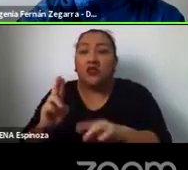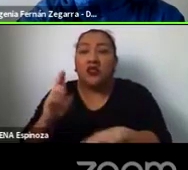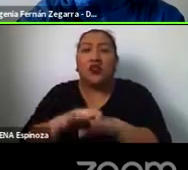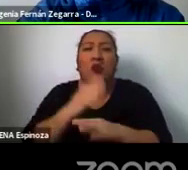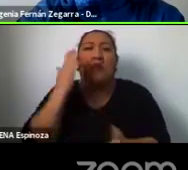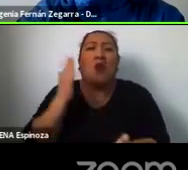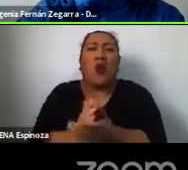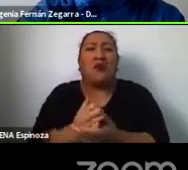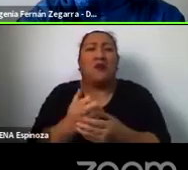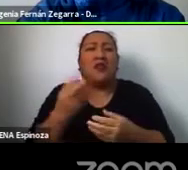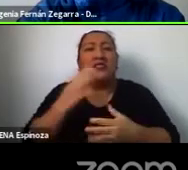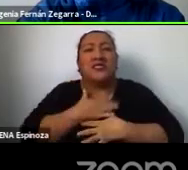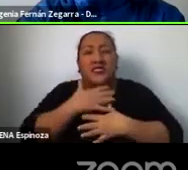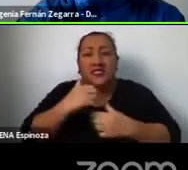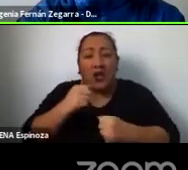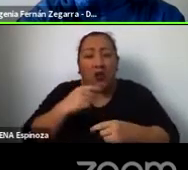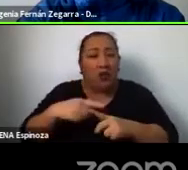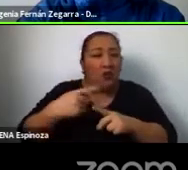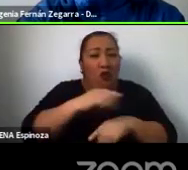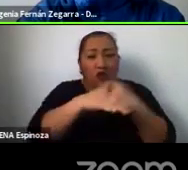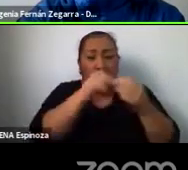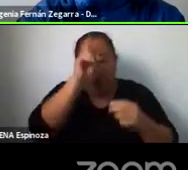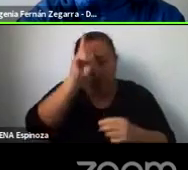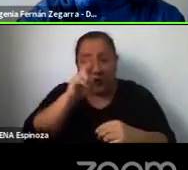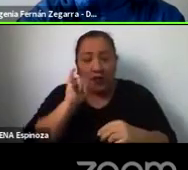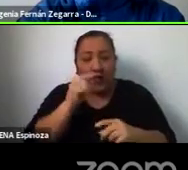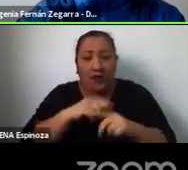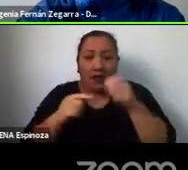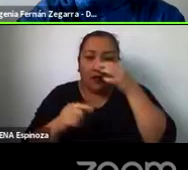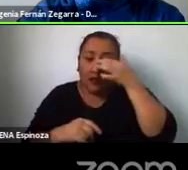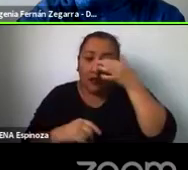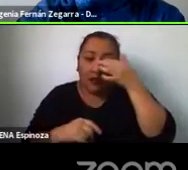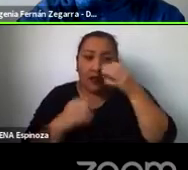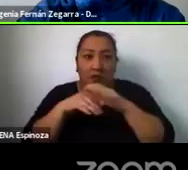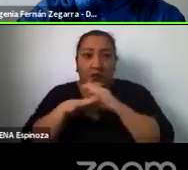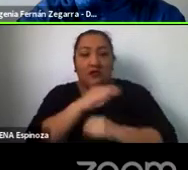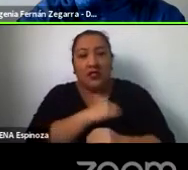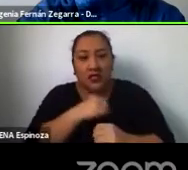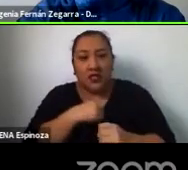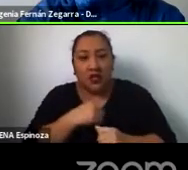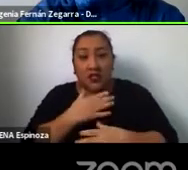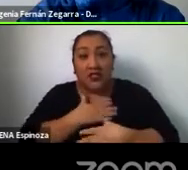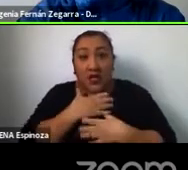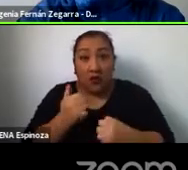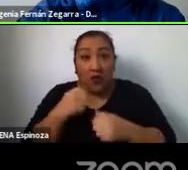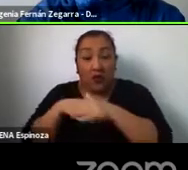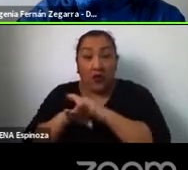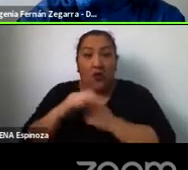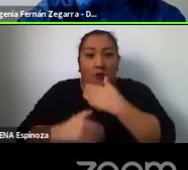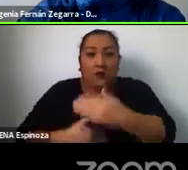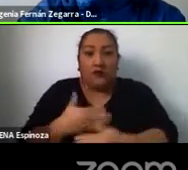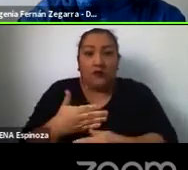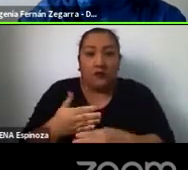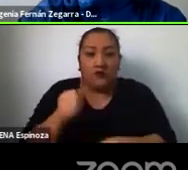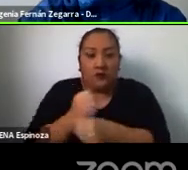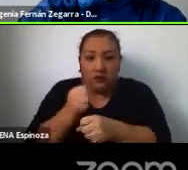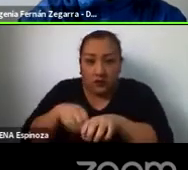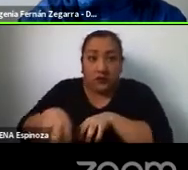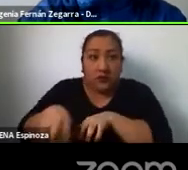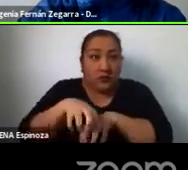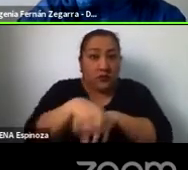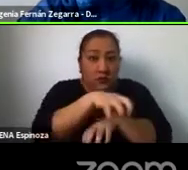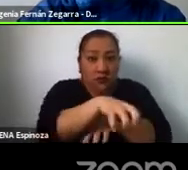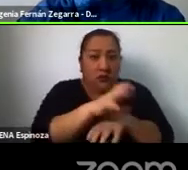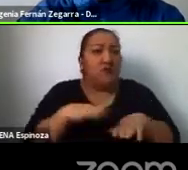sanitario en nuestro país, cuya rectoría la ejerce el Ministerio de Salud en el marco de un proceso de descentralización que